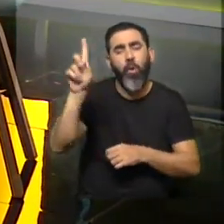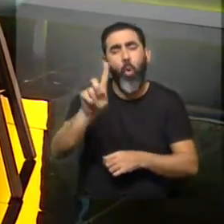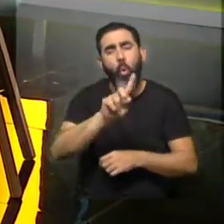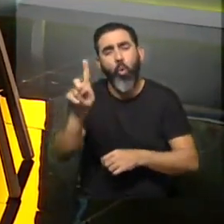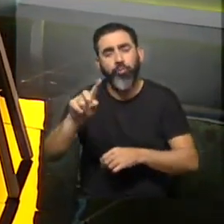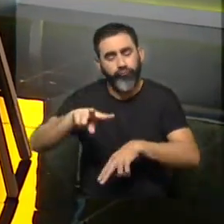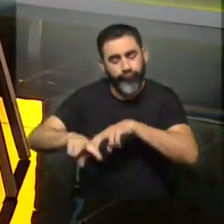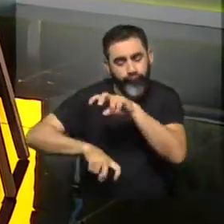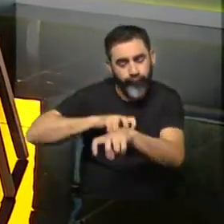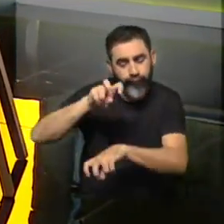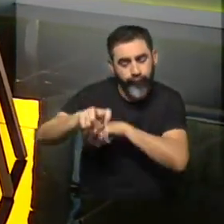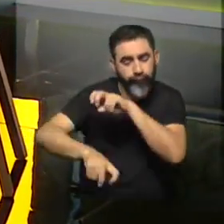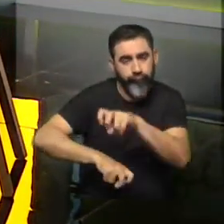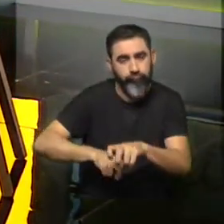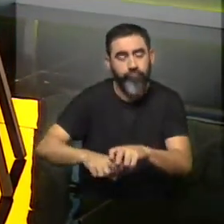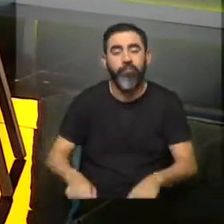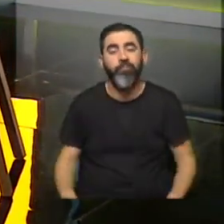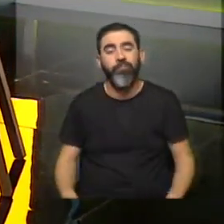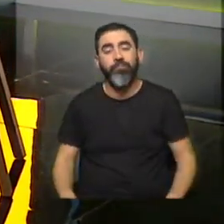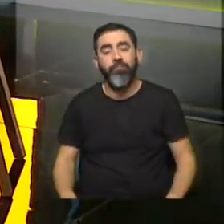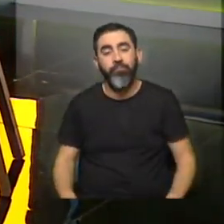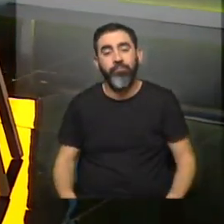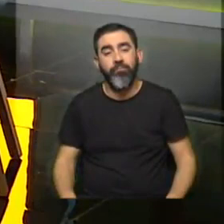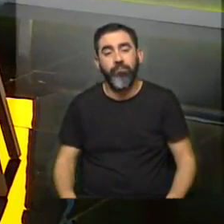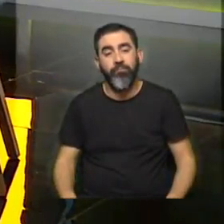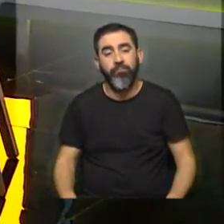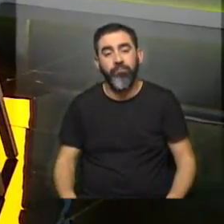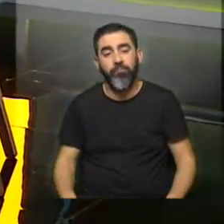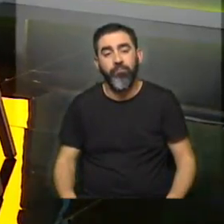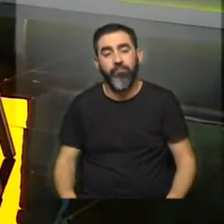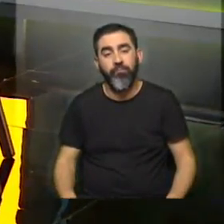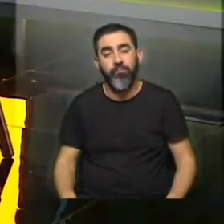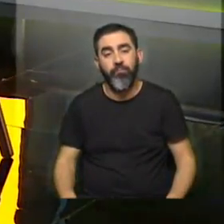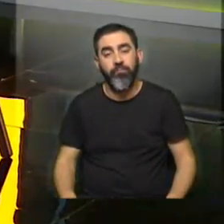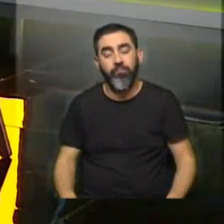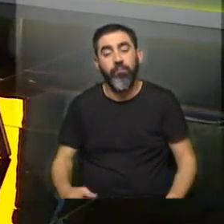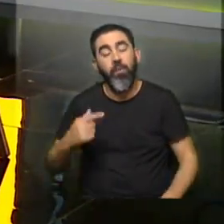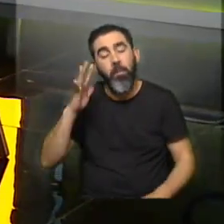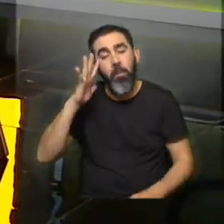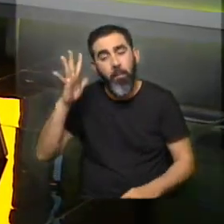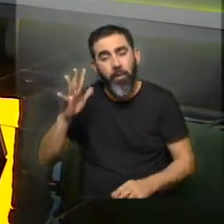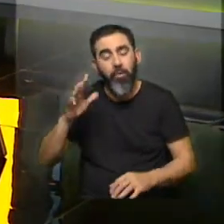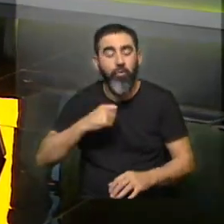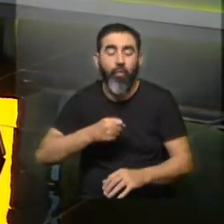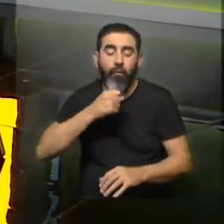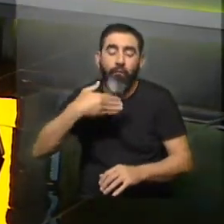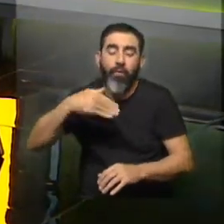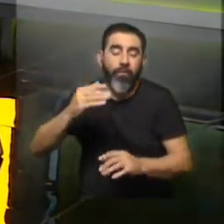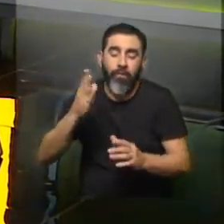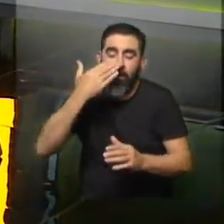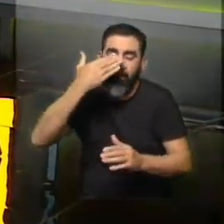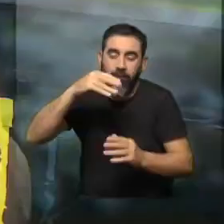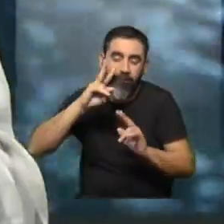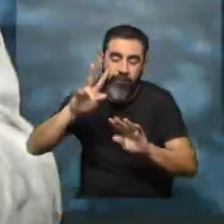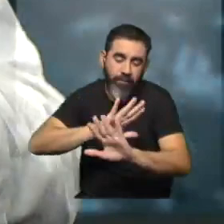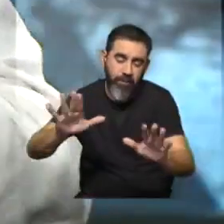estamos excavando, y bueno, probablemente a pesar de que tengo planeado ser muy longevo, no veré el final porque incluso